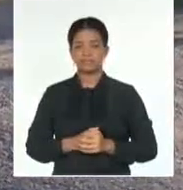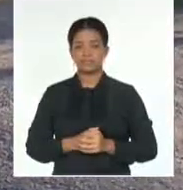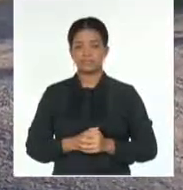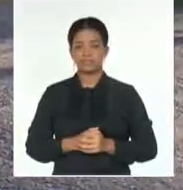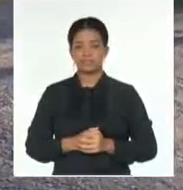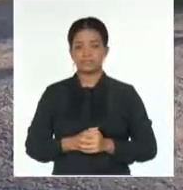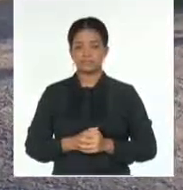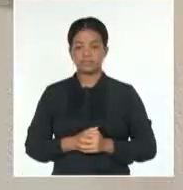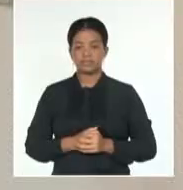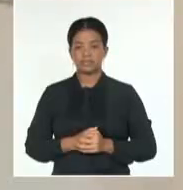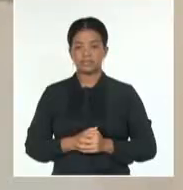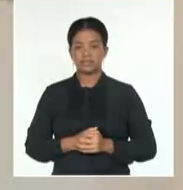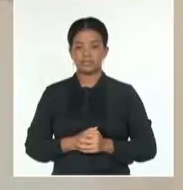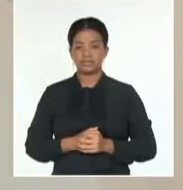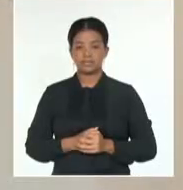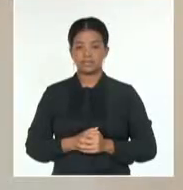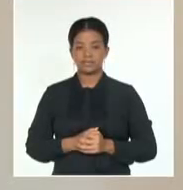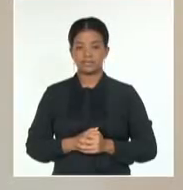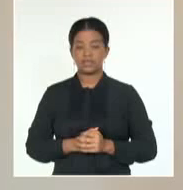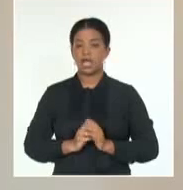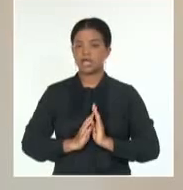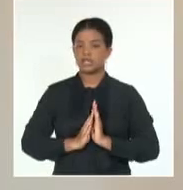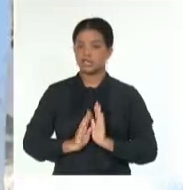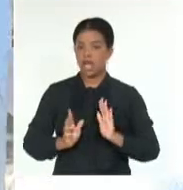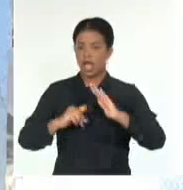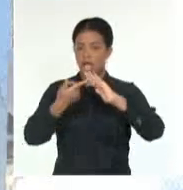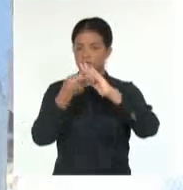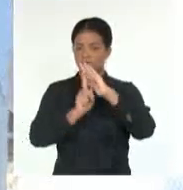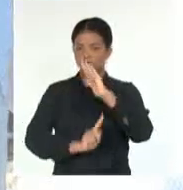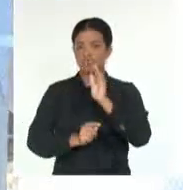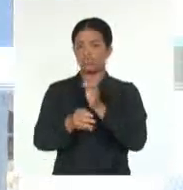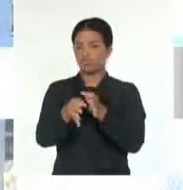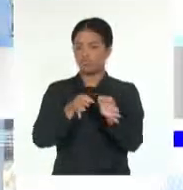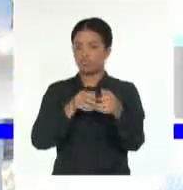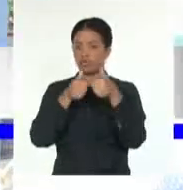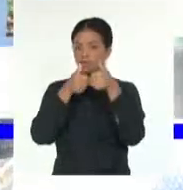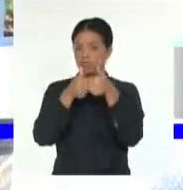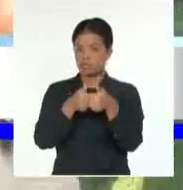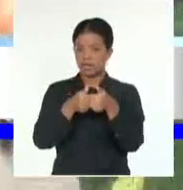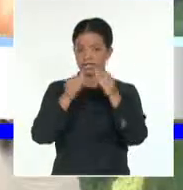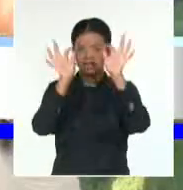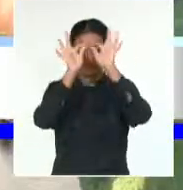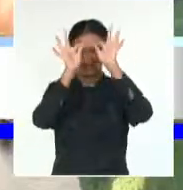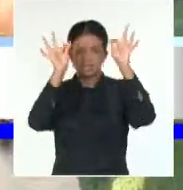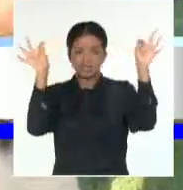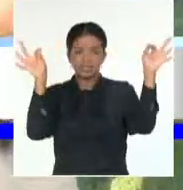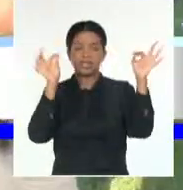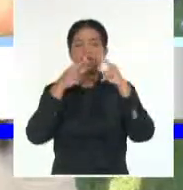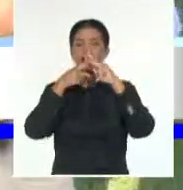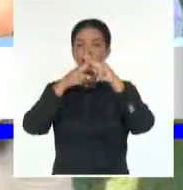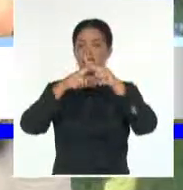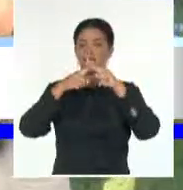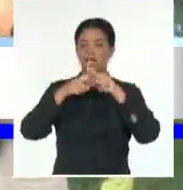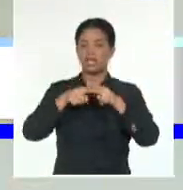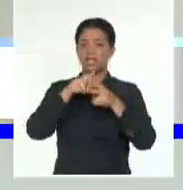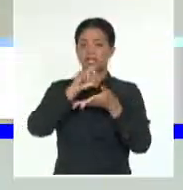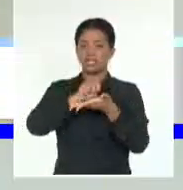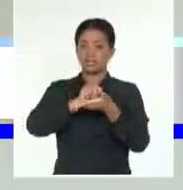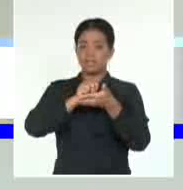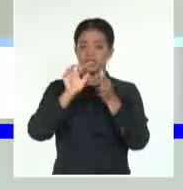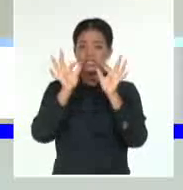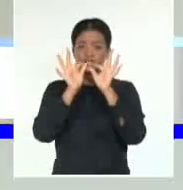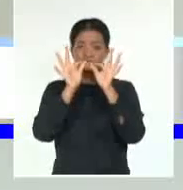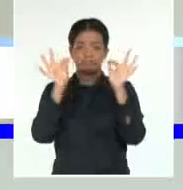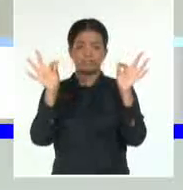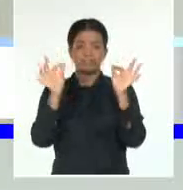Se puso orden en el suministro y consumo de la electricidad, eliminando las tendederas. En este servicio ganó en seguridad y uso racional